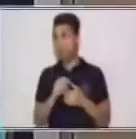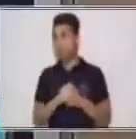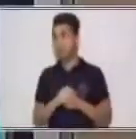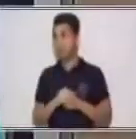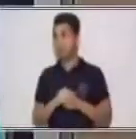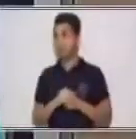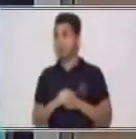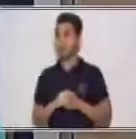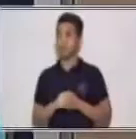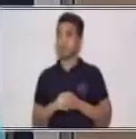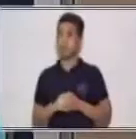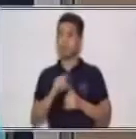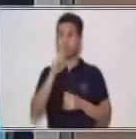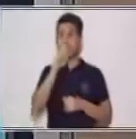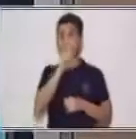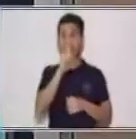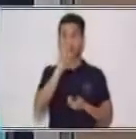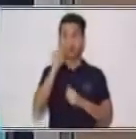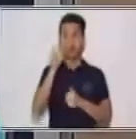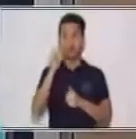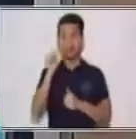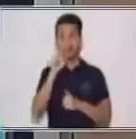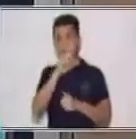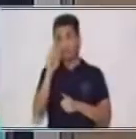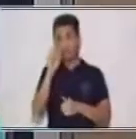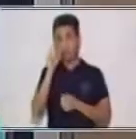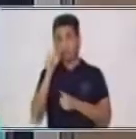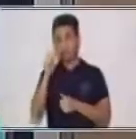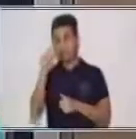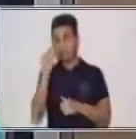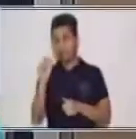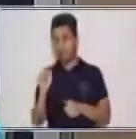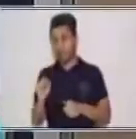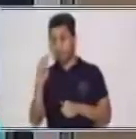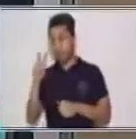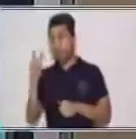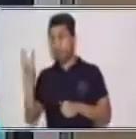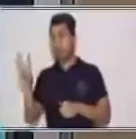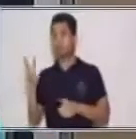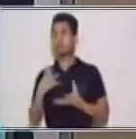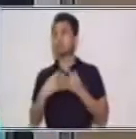hacer nuestra división. 115 dentro de 23, que nos va a dar